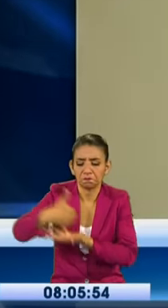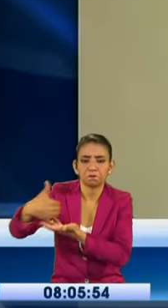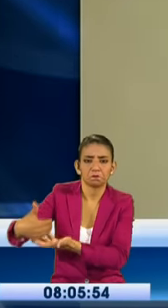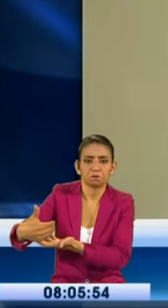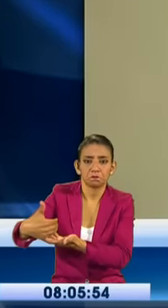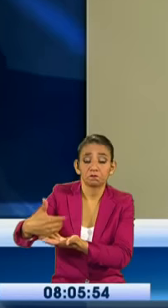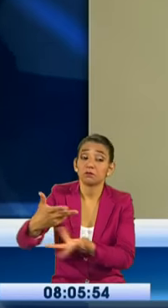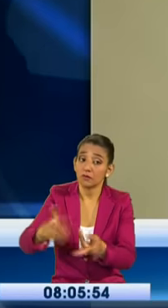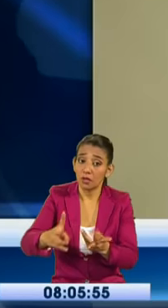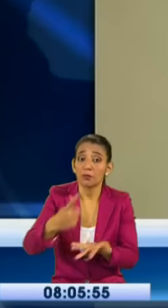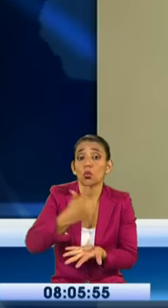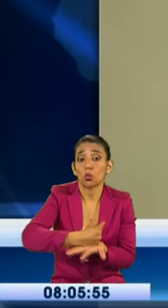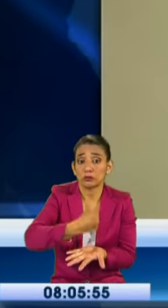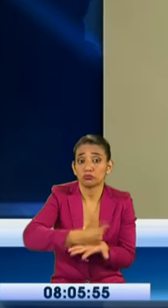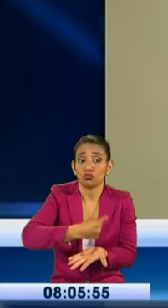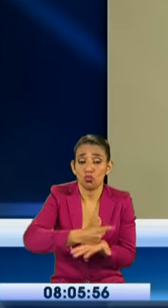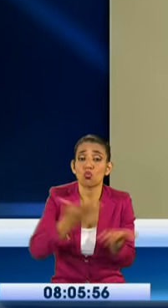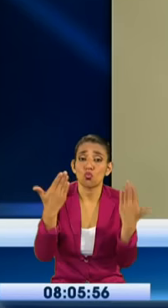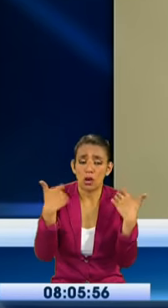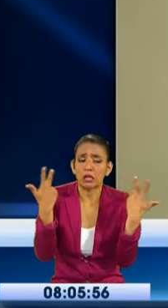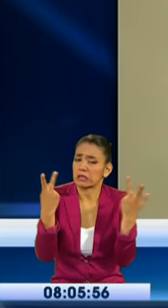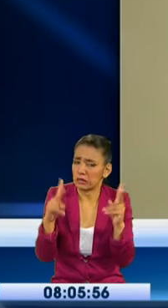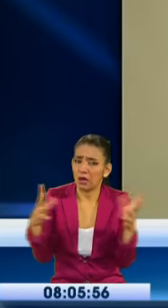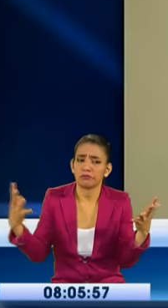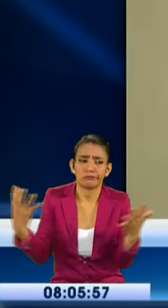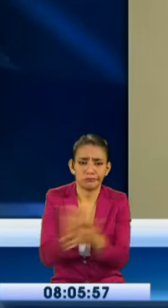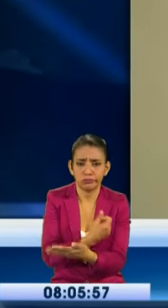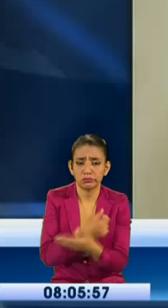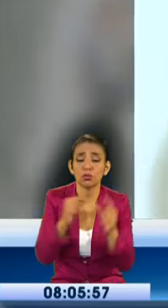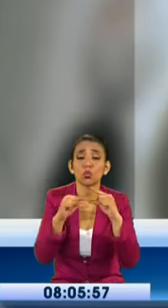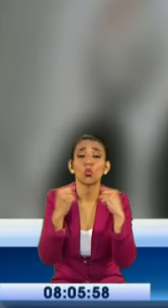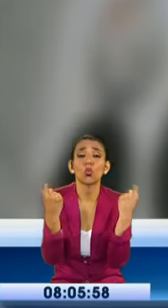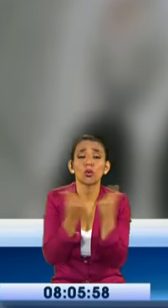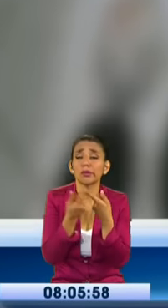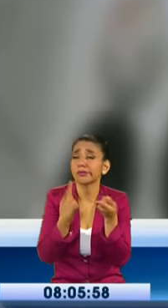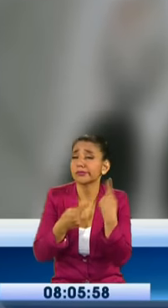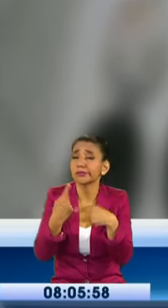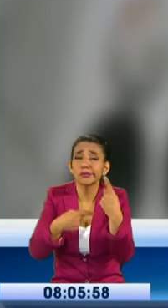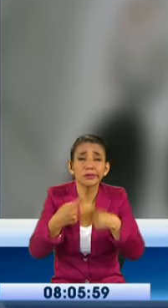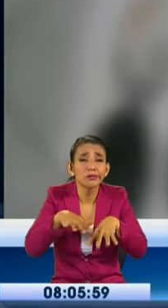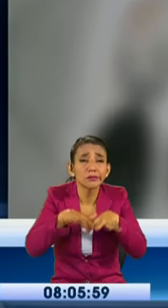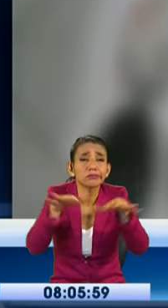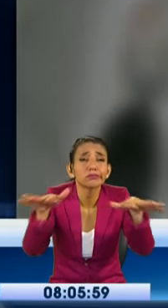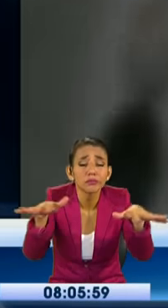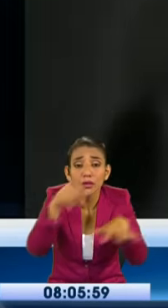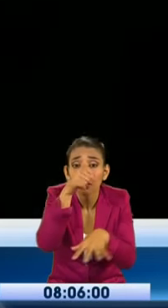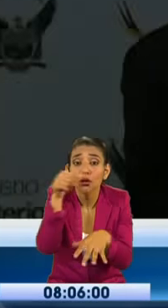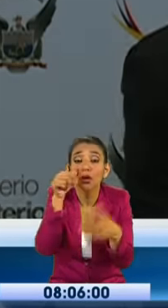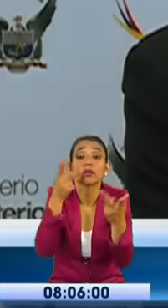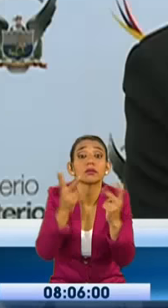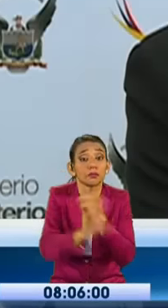operaron en el Guasmo Central. Acabaron con las actividades de una banda dedicada al robo y expendio de